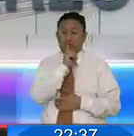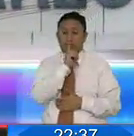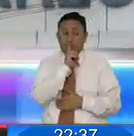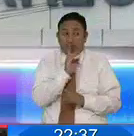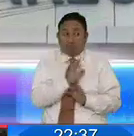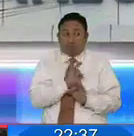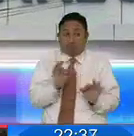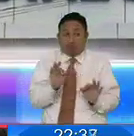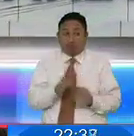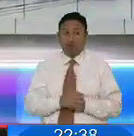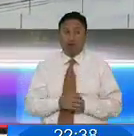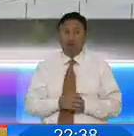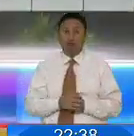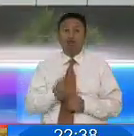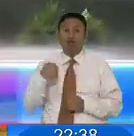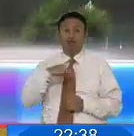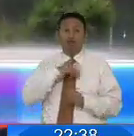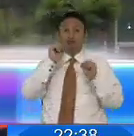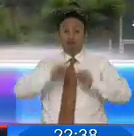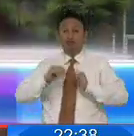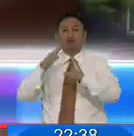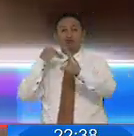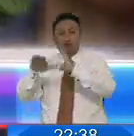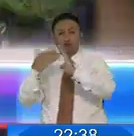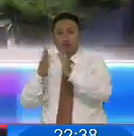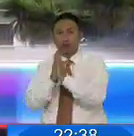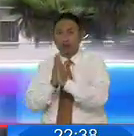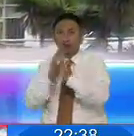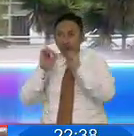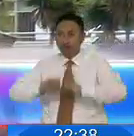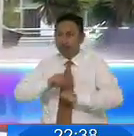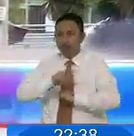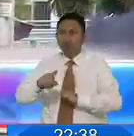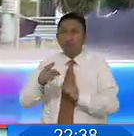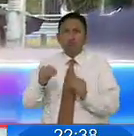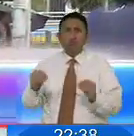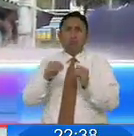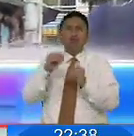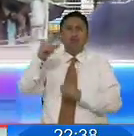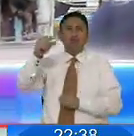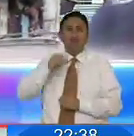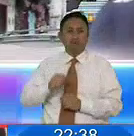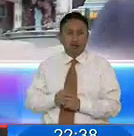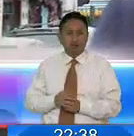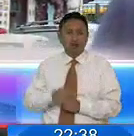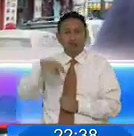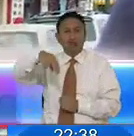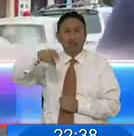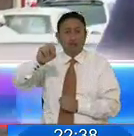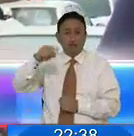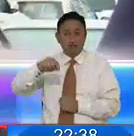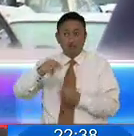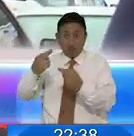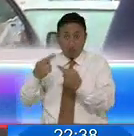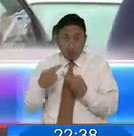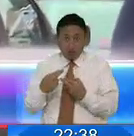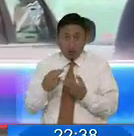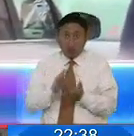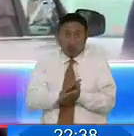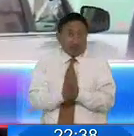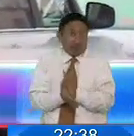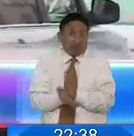este caso nosotros enviamos varias solicitudes para conocer mayores detalles con respecto al caso de nachito sin embargo no hemos obtenido respuesta